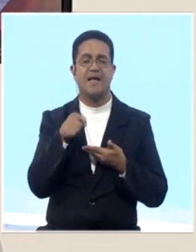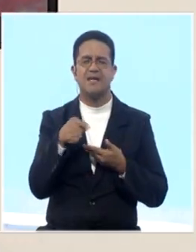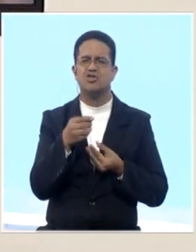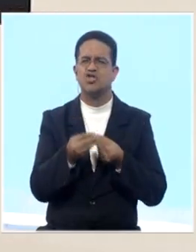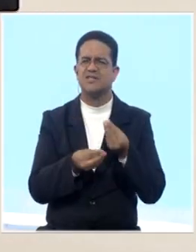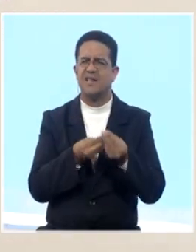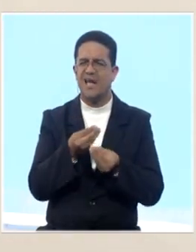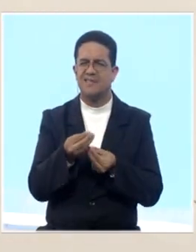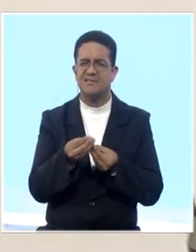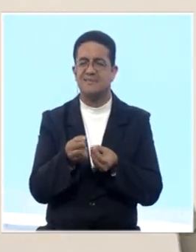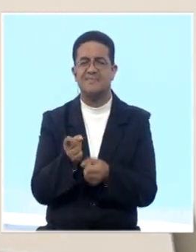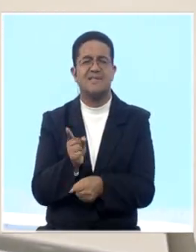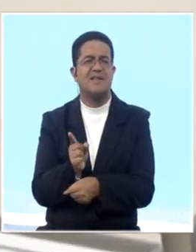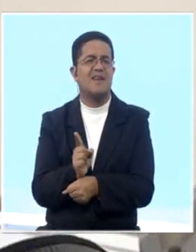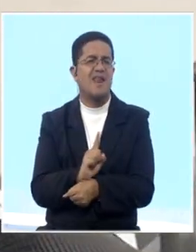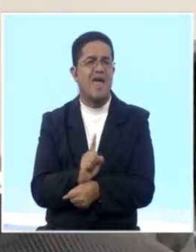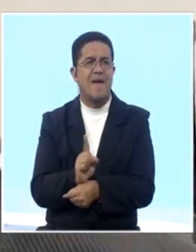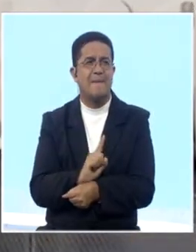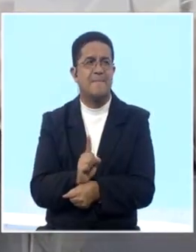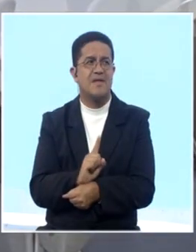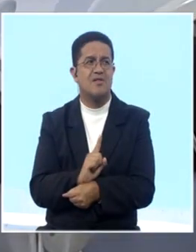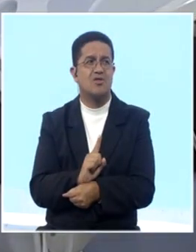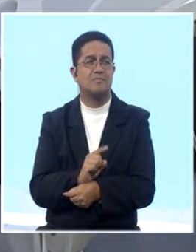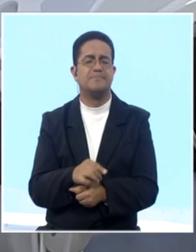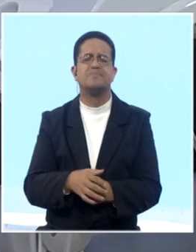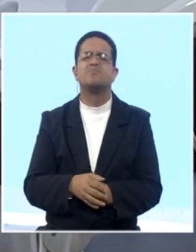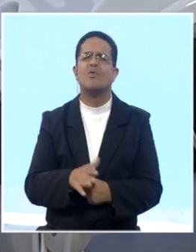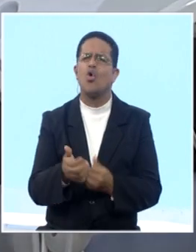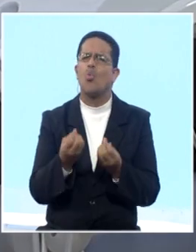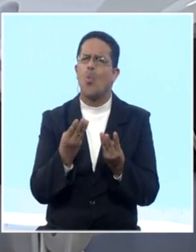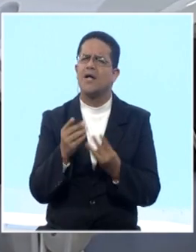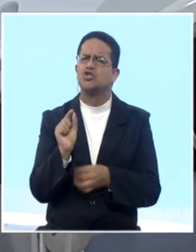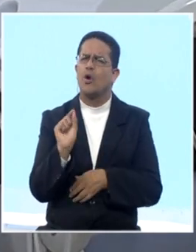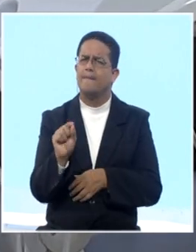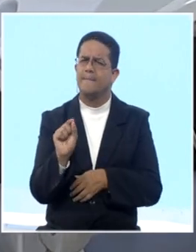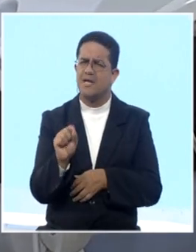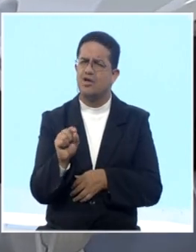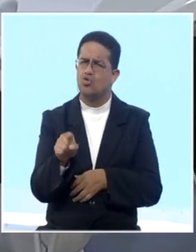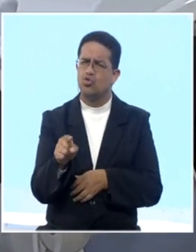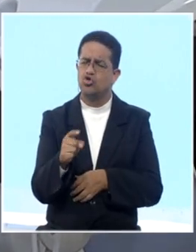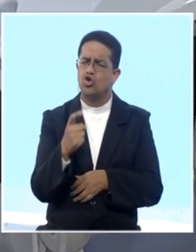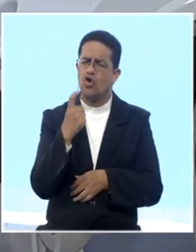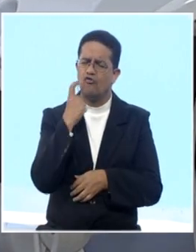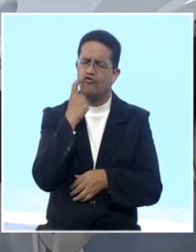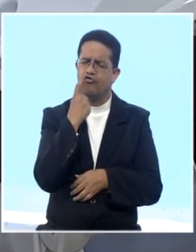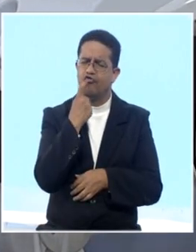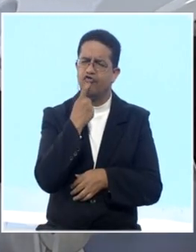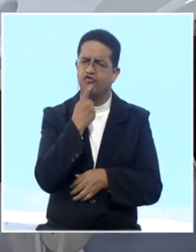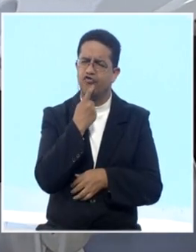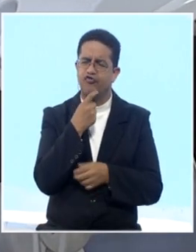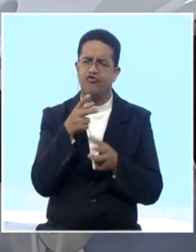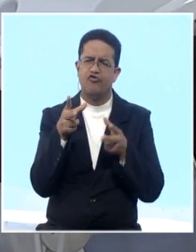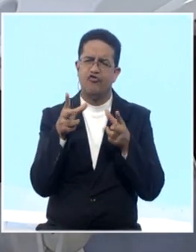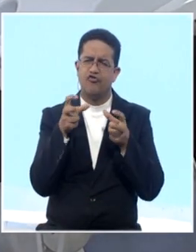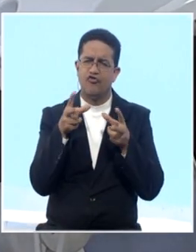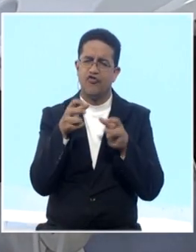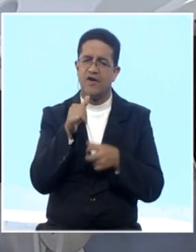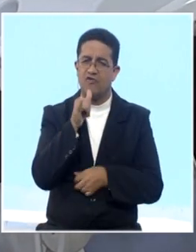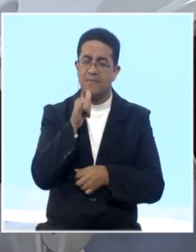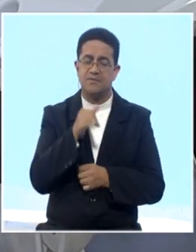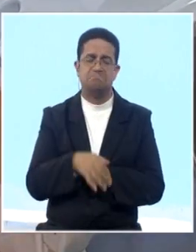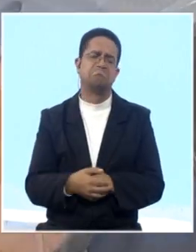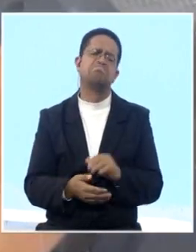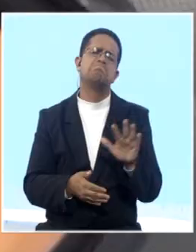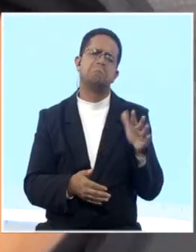hace relativamente rápido. ¿Como en cuántos minutos o segundos el escáner nos va a dar la información necesaria? Casi siempre son como unos